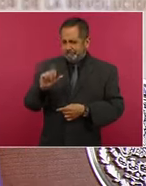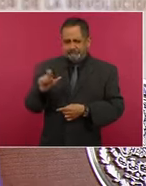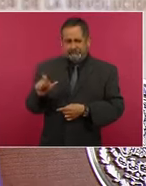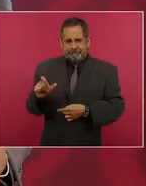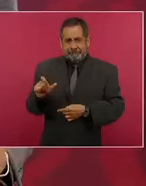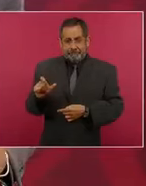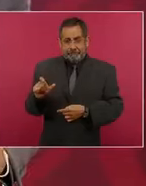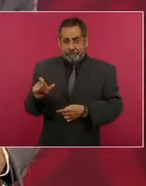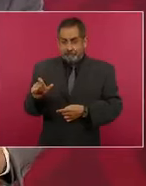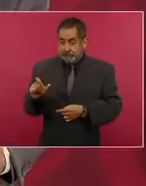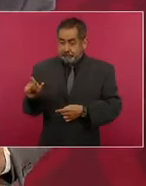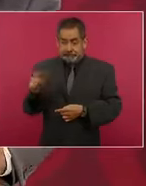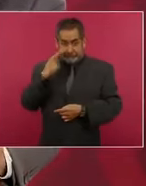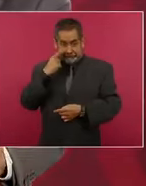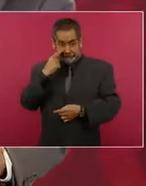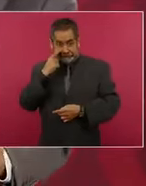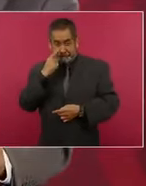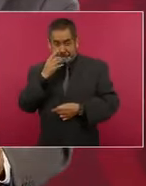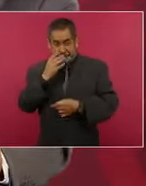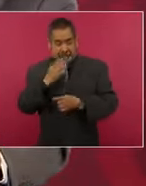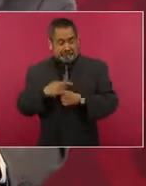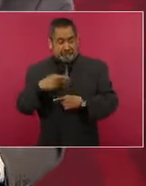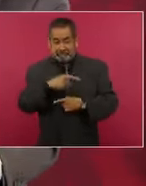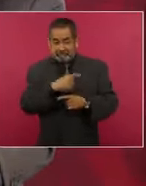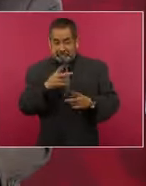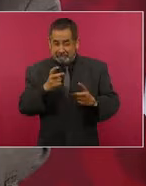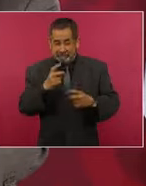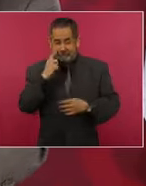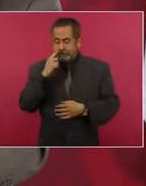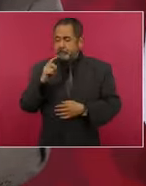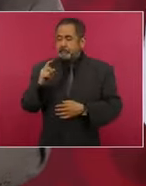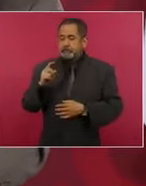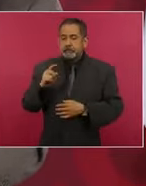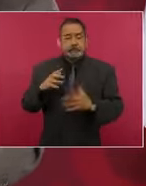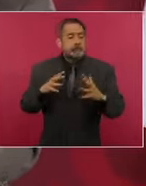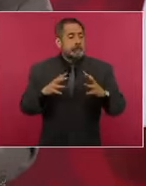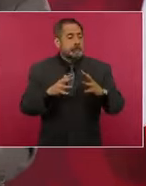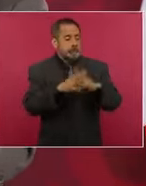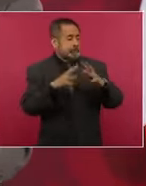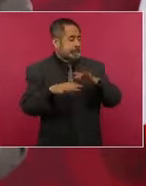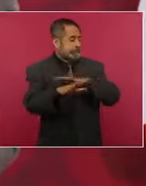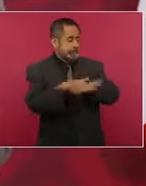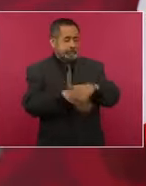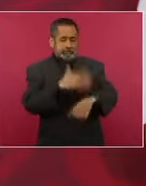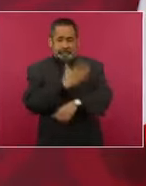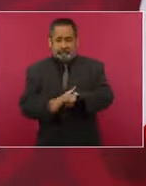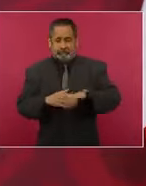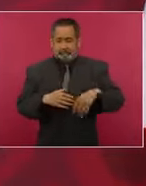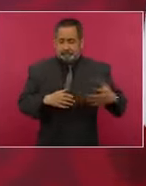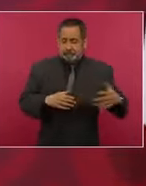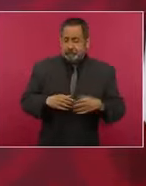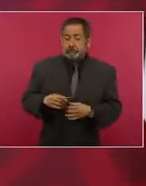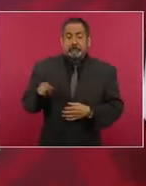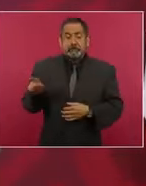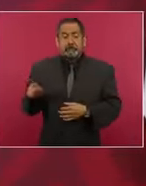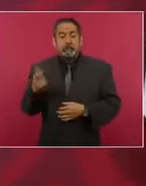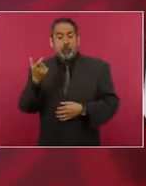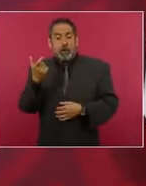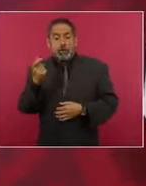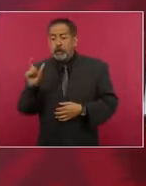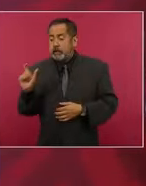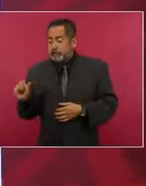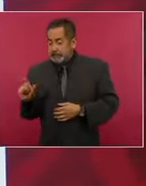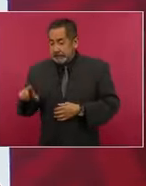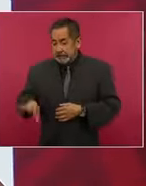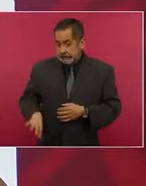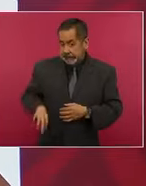y que donde se había dado el encuentro, la batalla, el enfrentamiento, lo paseara así, el